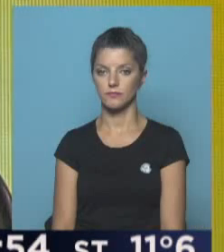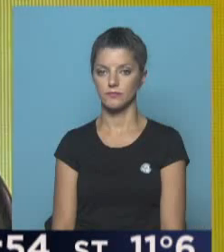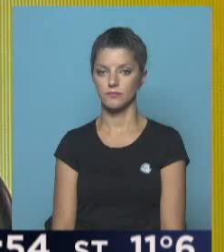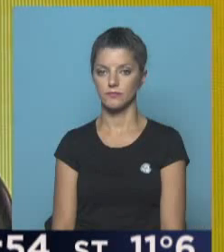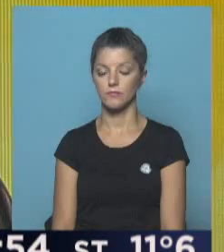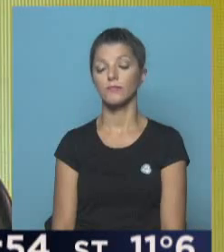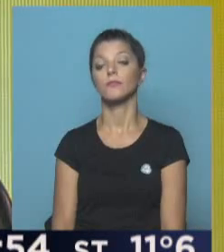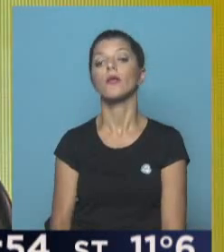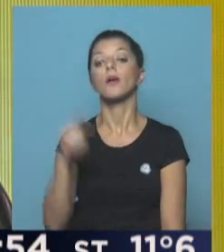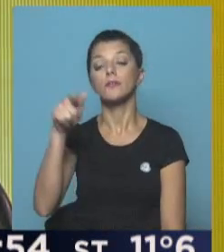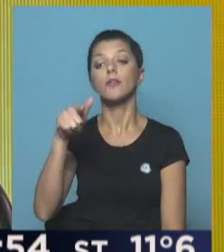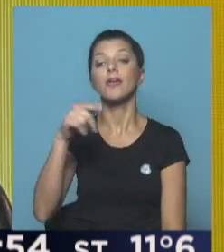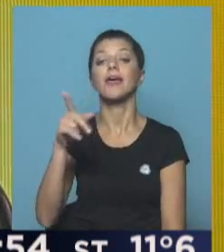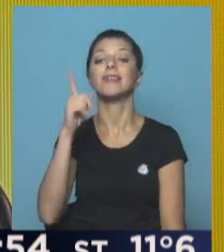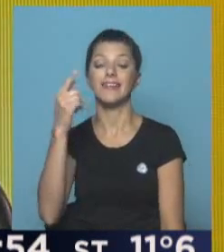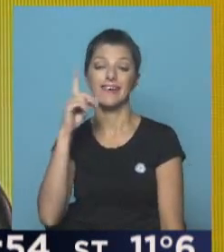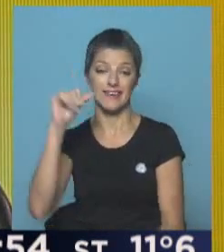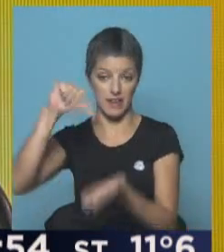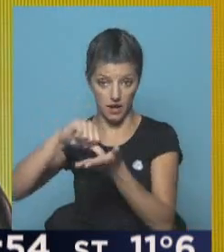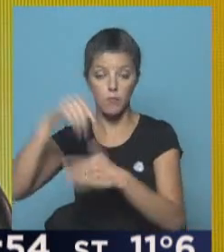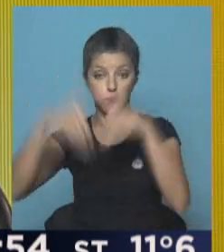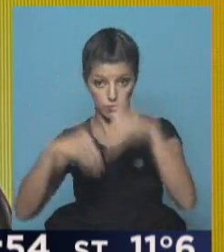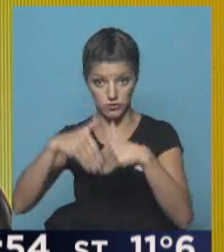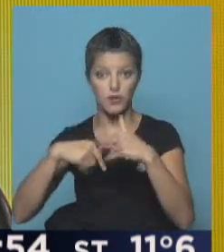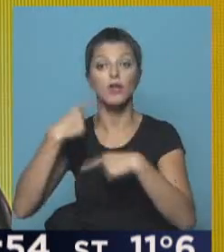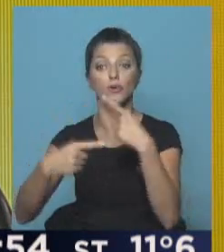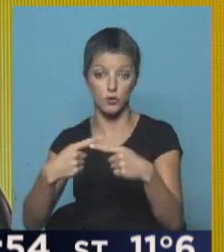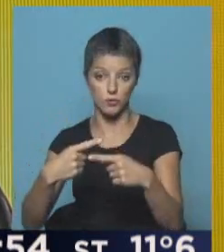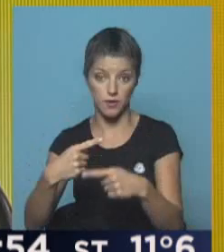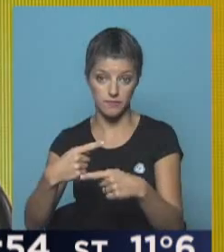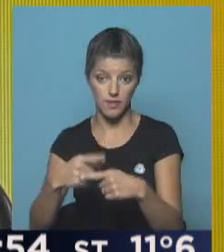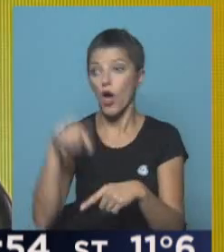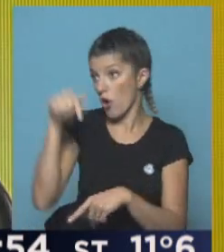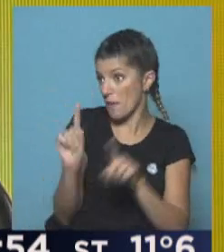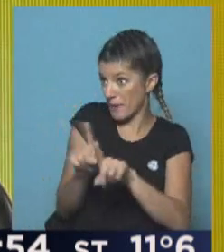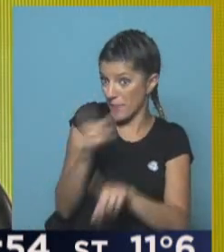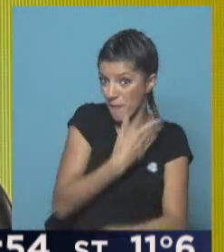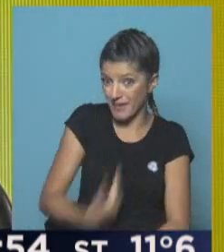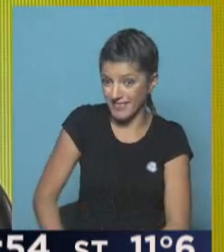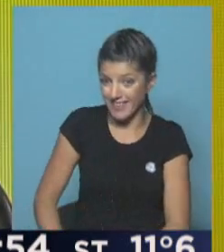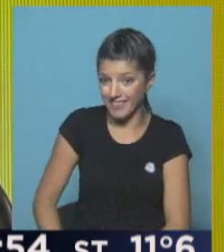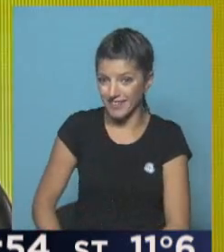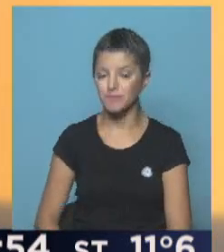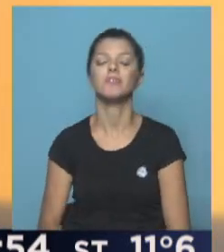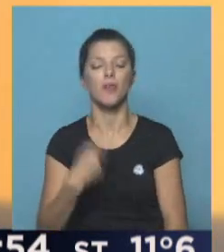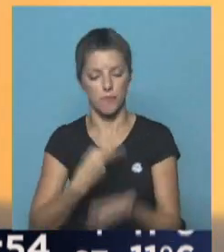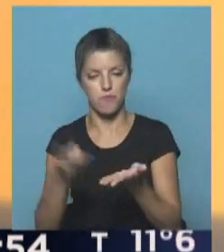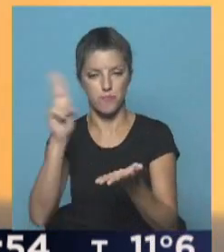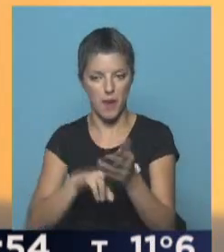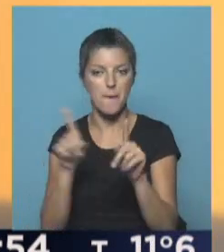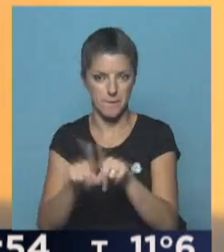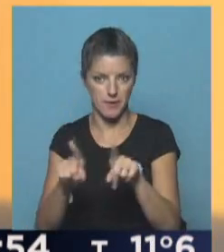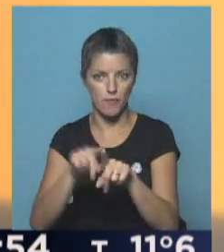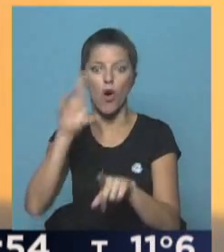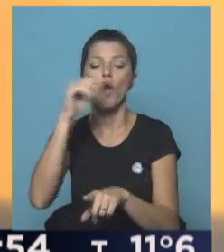finalmente hubo elecciones en irán y finalmente continuará el actual mandatario fue reelegido hasan bani